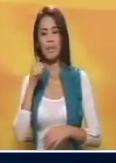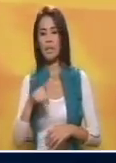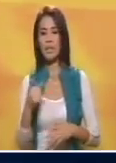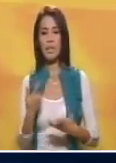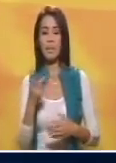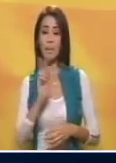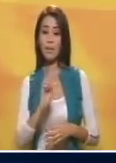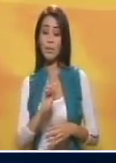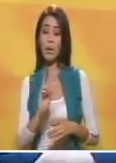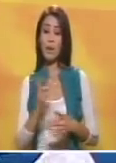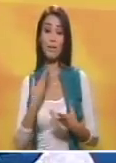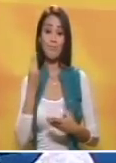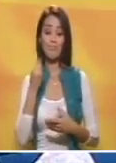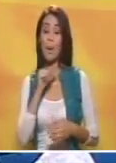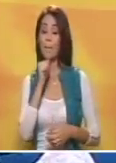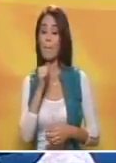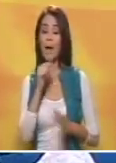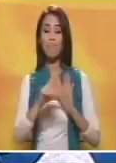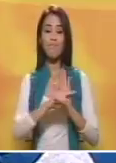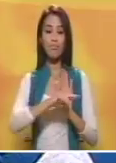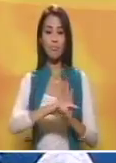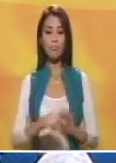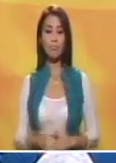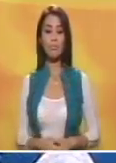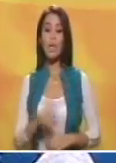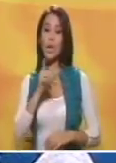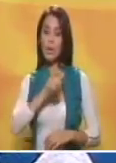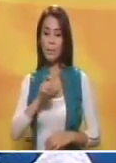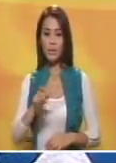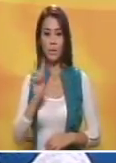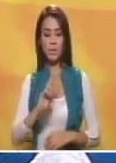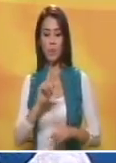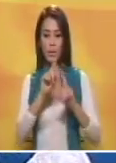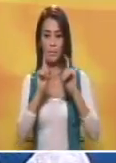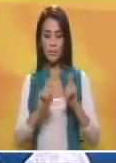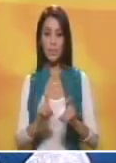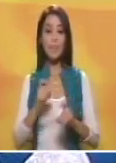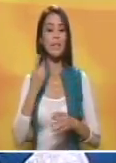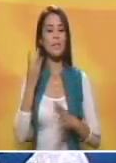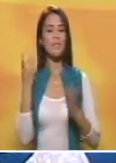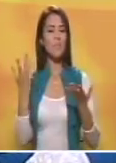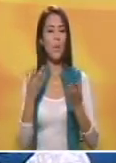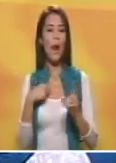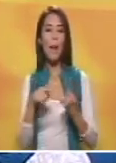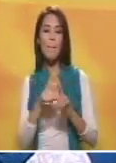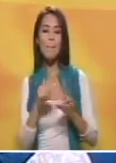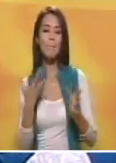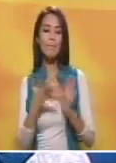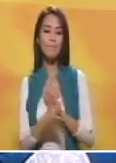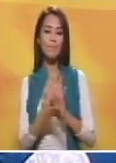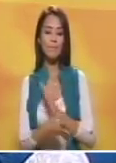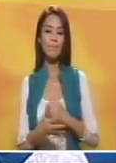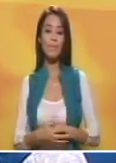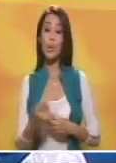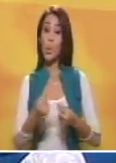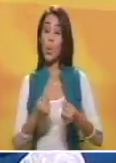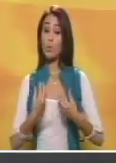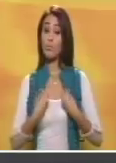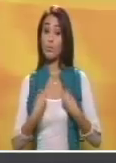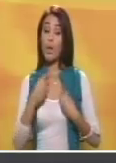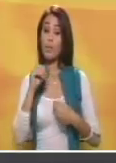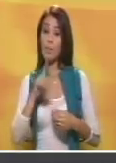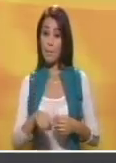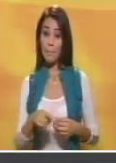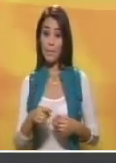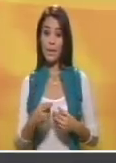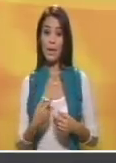es negativa. Gil Yepes agregó que los venezolanos consultados señalaron que los principales problemas del país son el costo de la vida y el